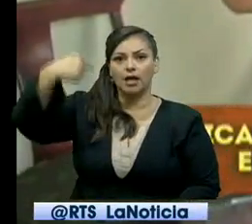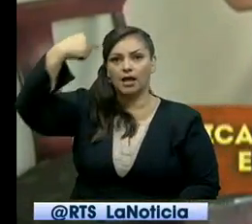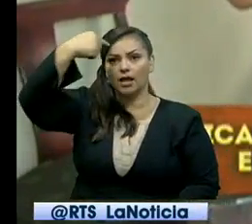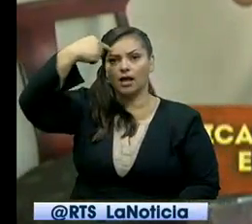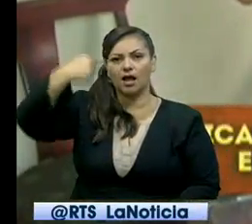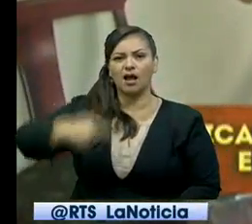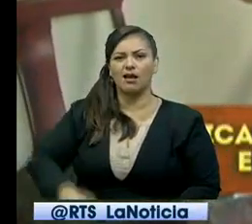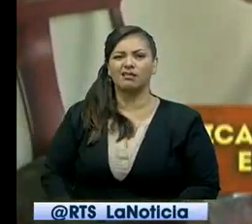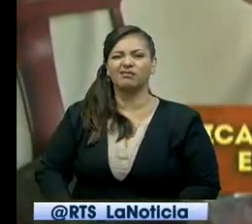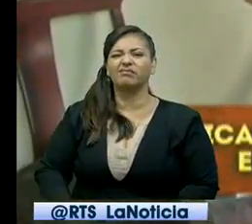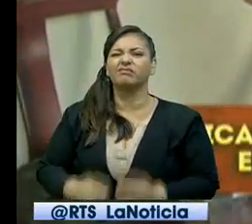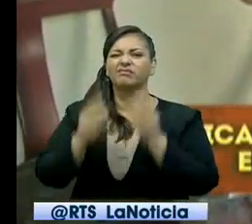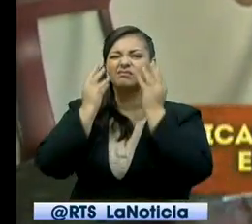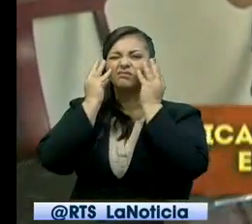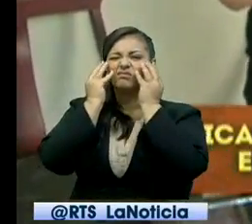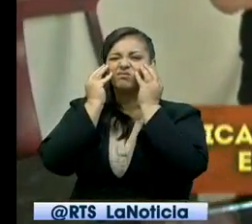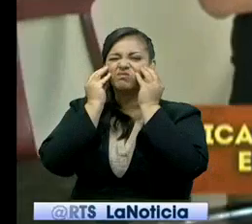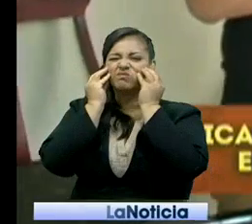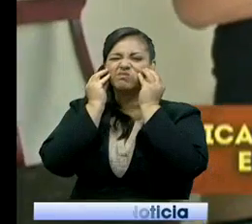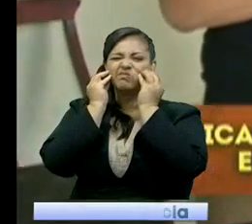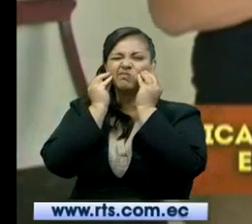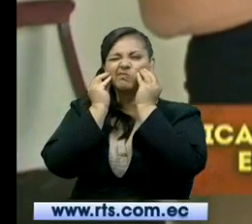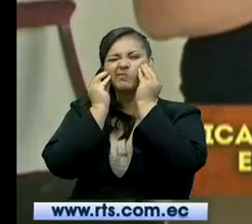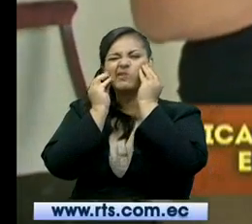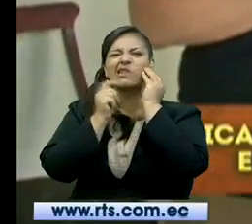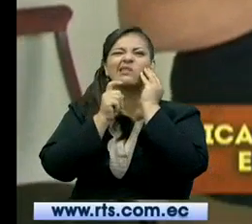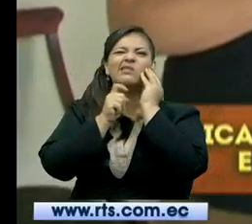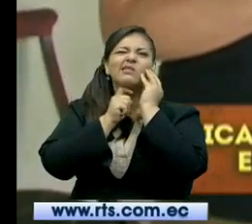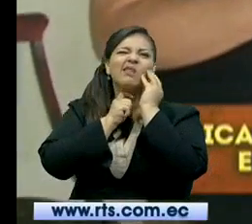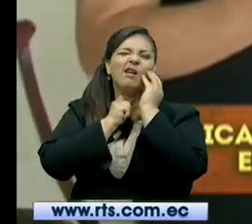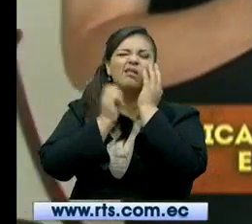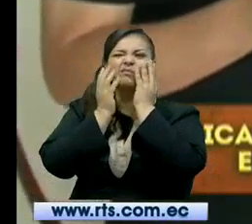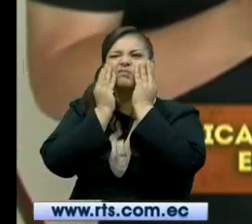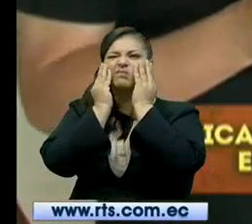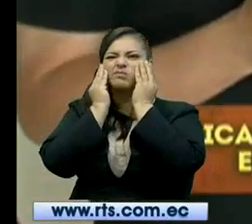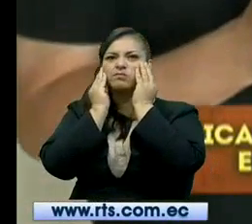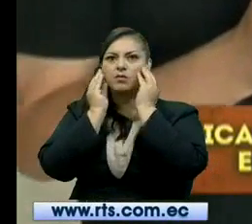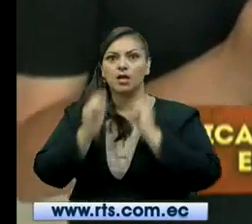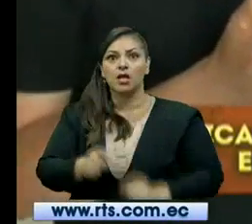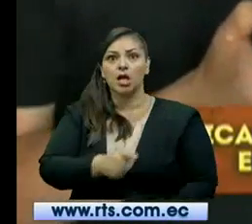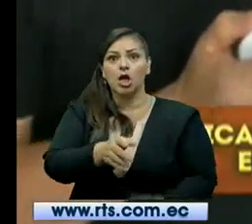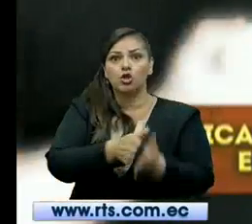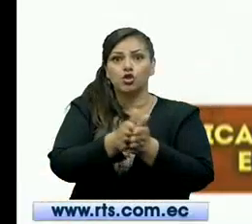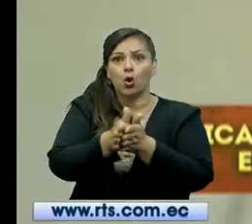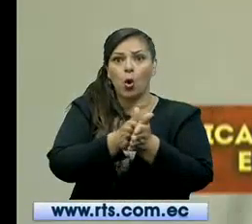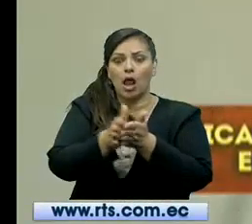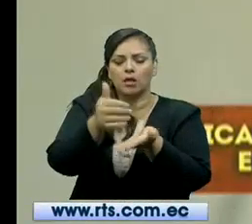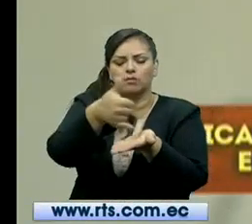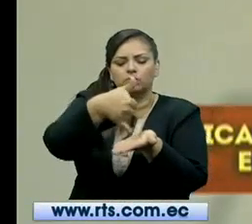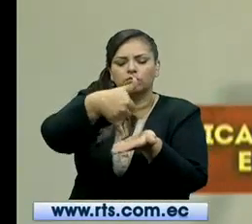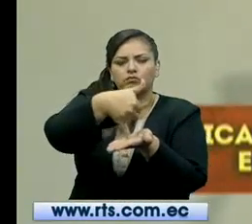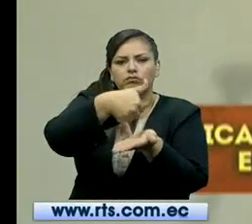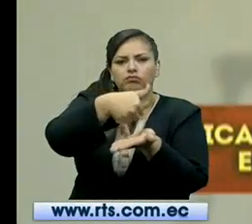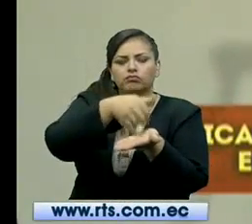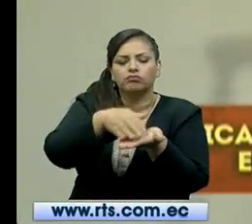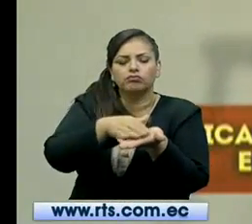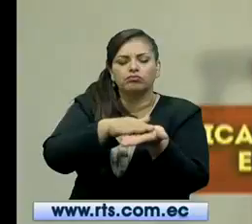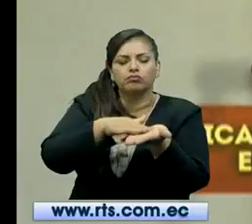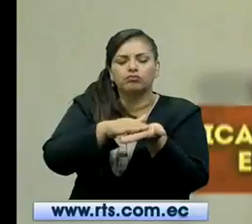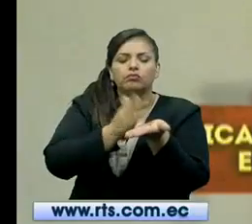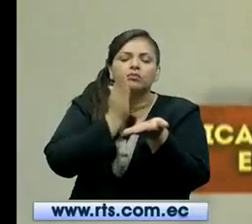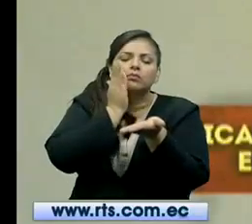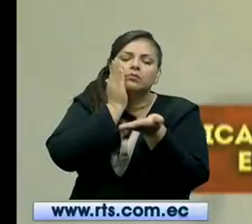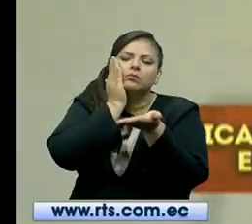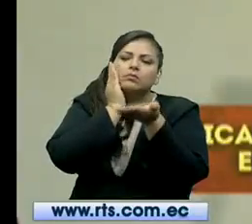en la evolución de los envases que sean lo más atractivo para las personas lo último es también la presentación